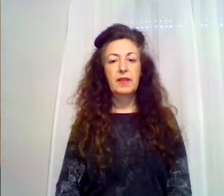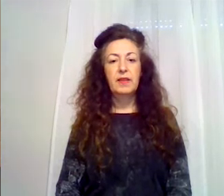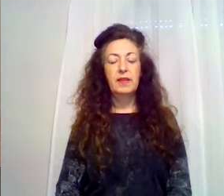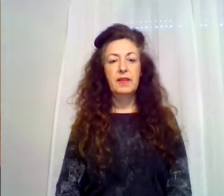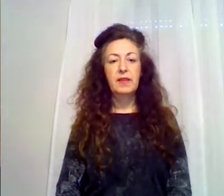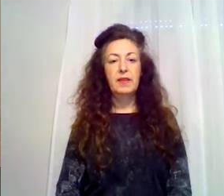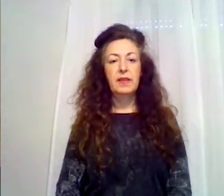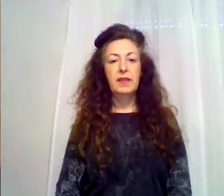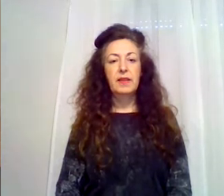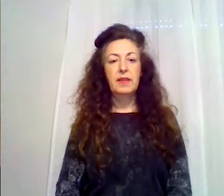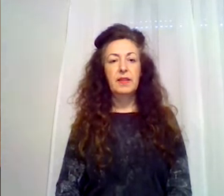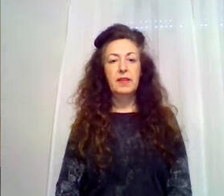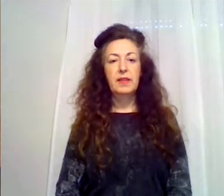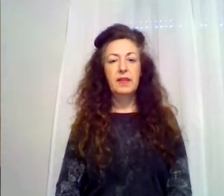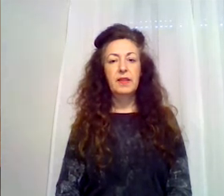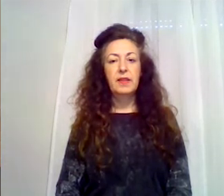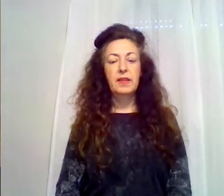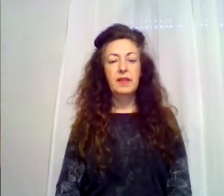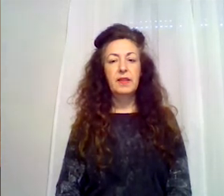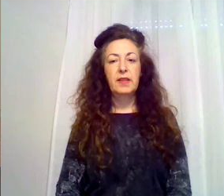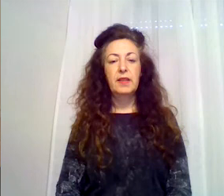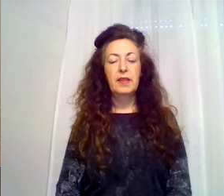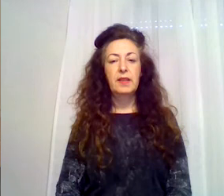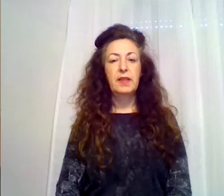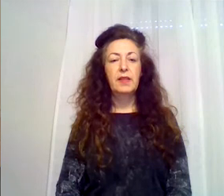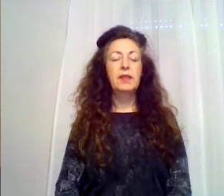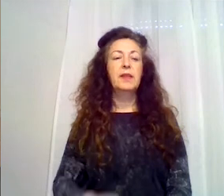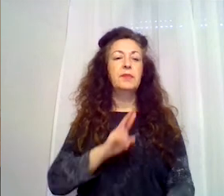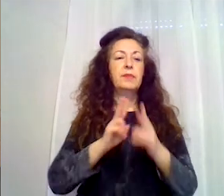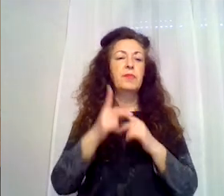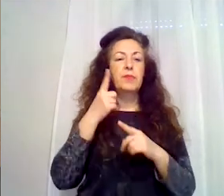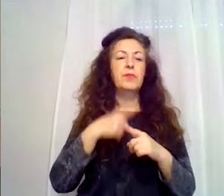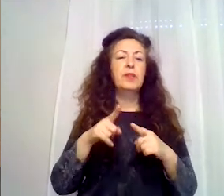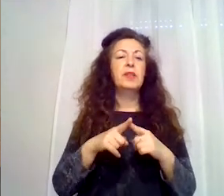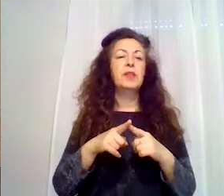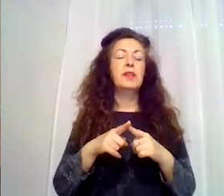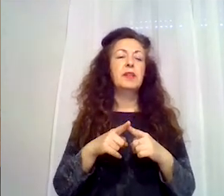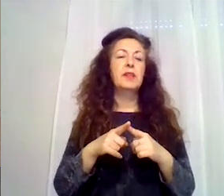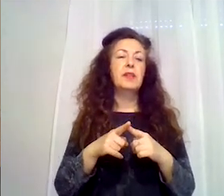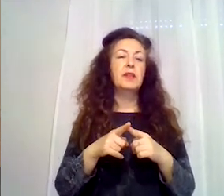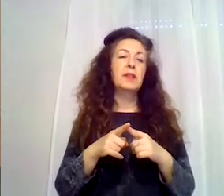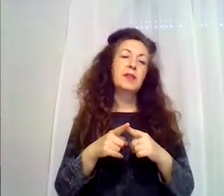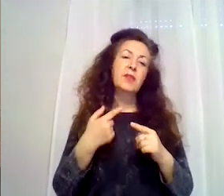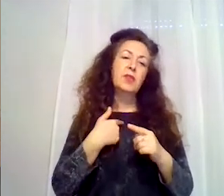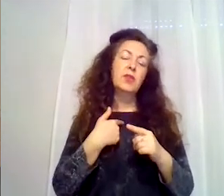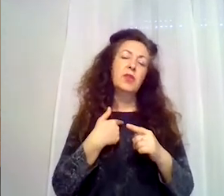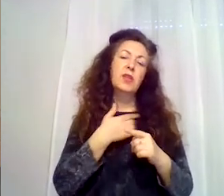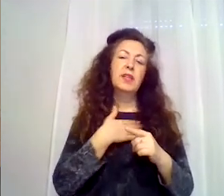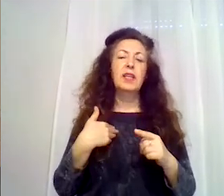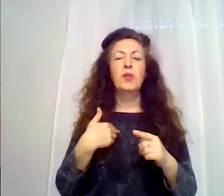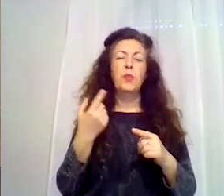nunca, pero en fin, casi nunca. Pero tenían que tener un mecenas, un protector al cual le dedicaban la obra para